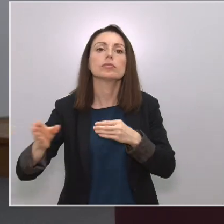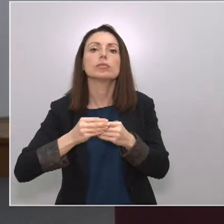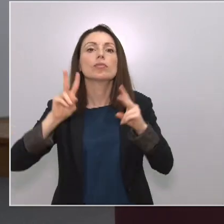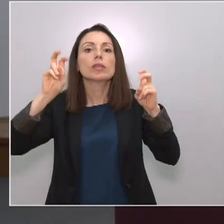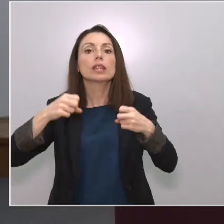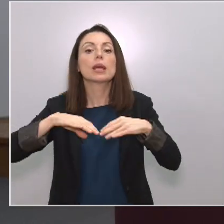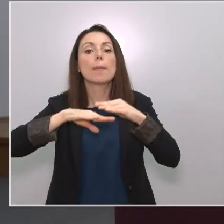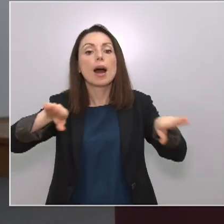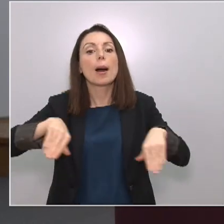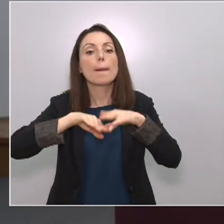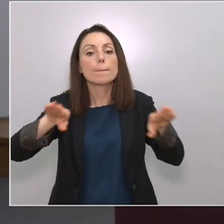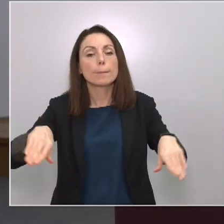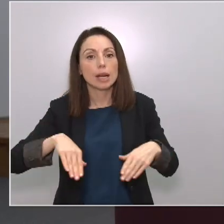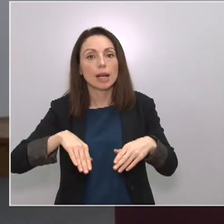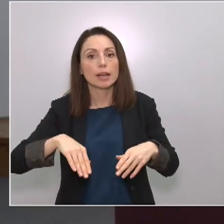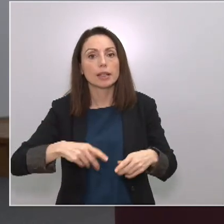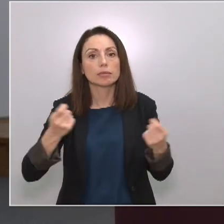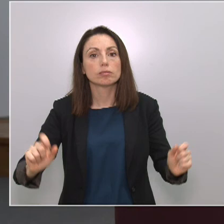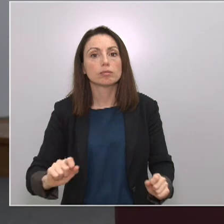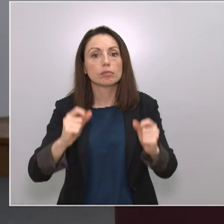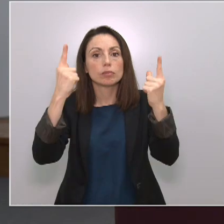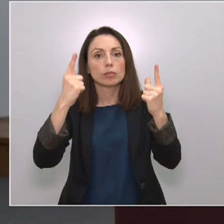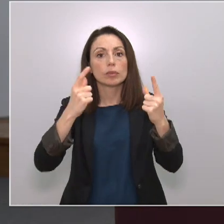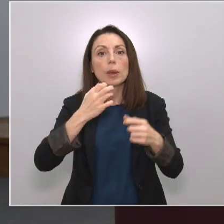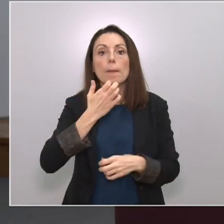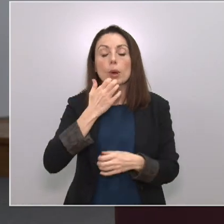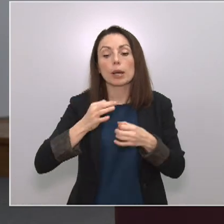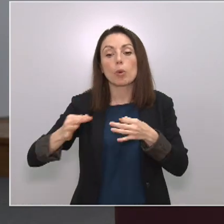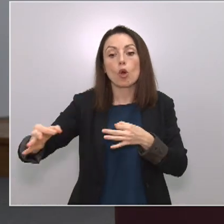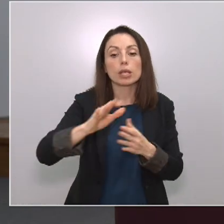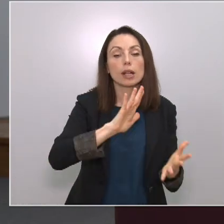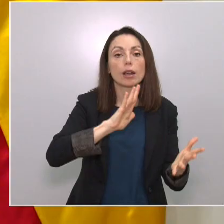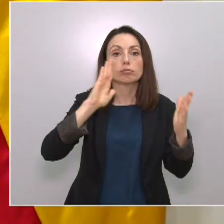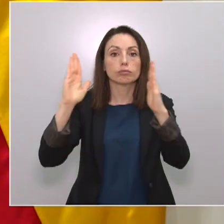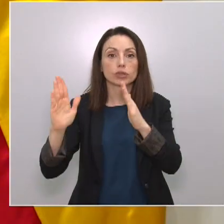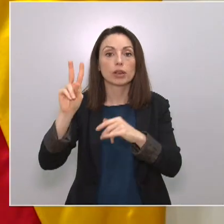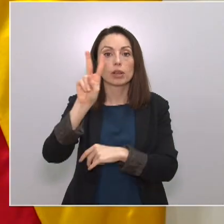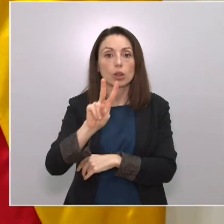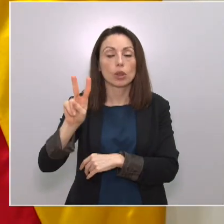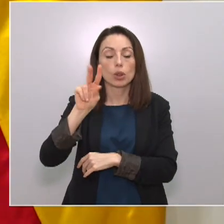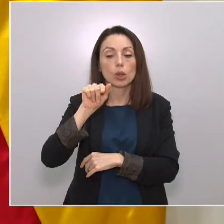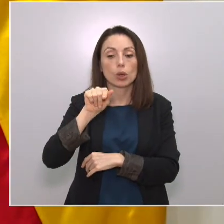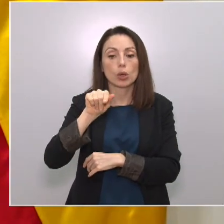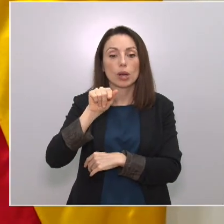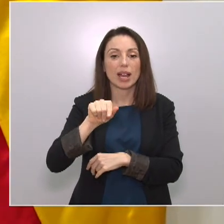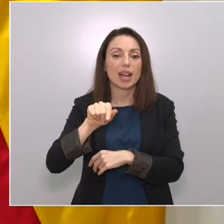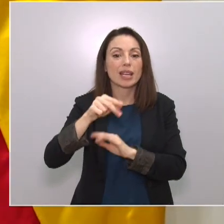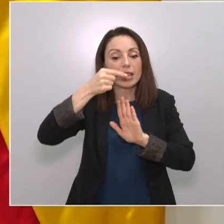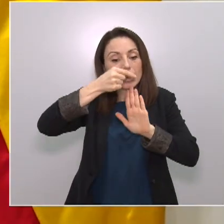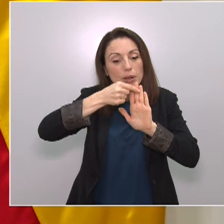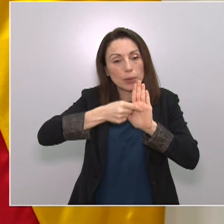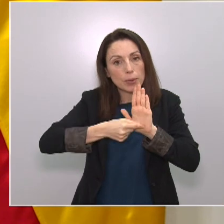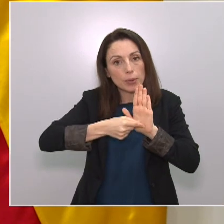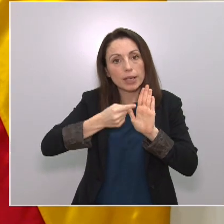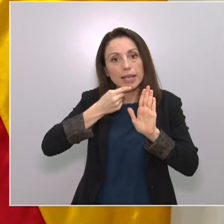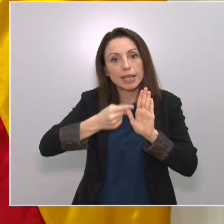salido publicada en las islas que han pasado a fase 2. Ahí está efectivamente un articulado dirigido a las playas en las que se dice